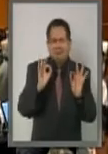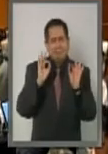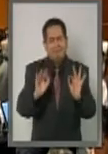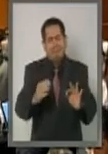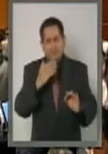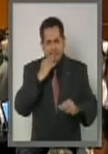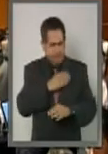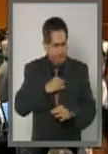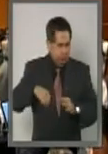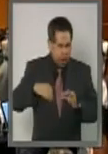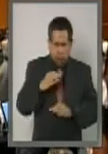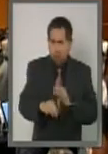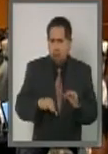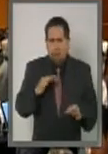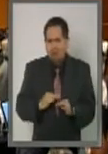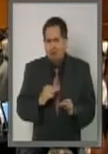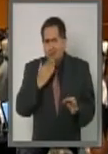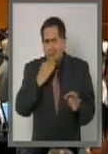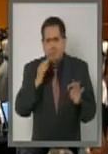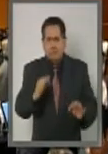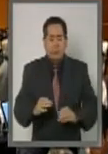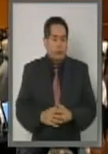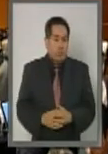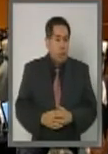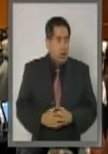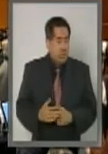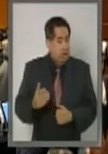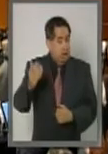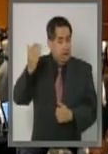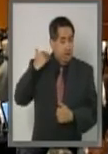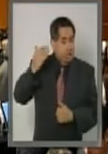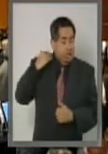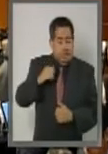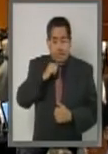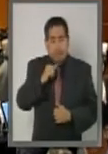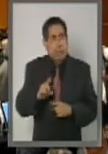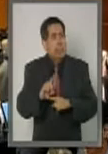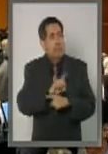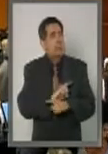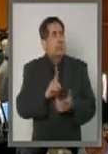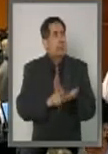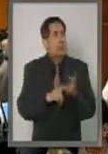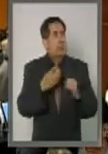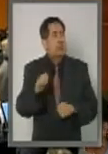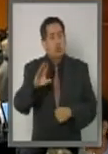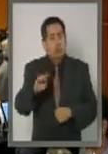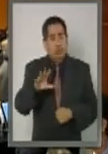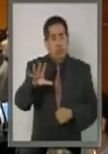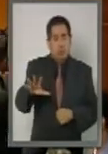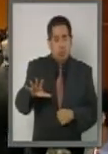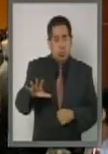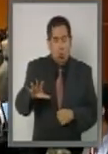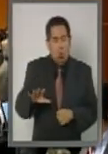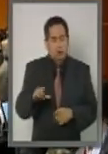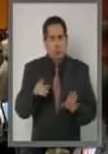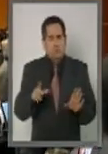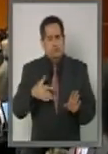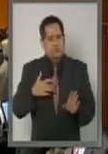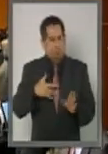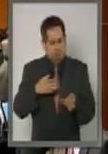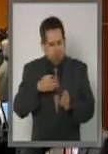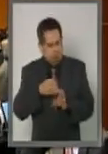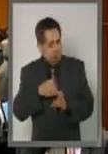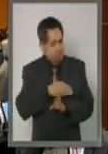su función. Algo que no ocurría, por lo menos desde 1995, que es el último año para el que tenemos